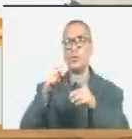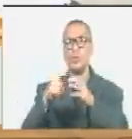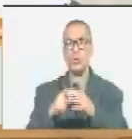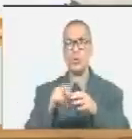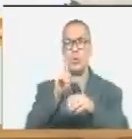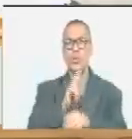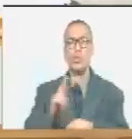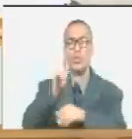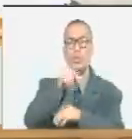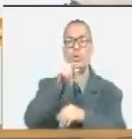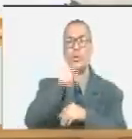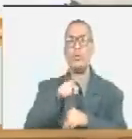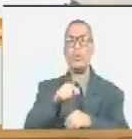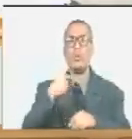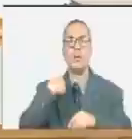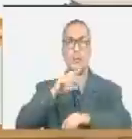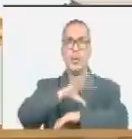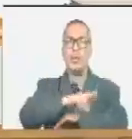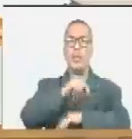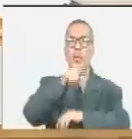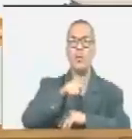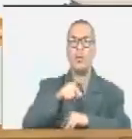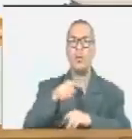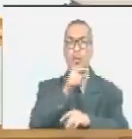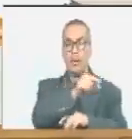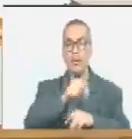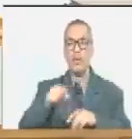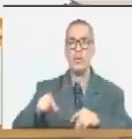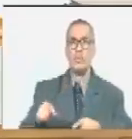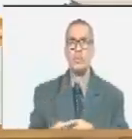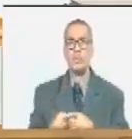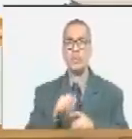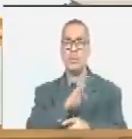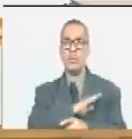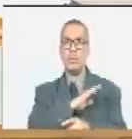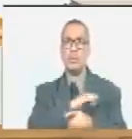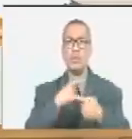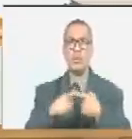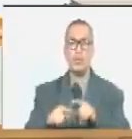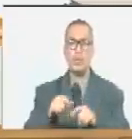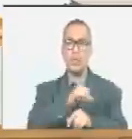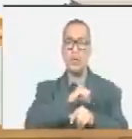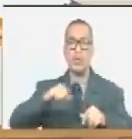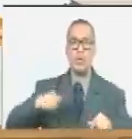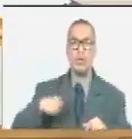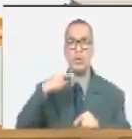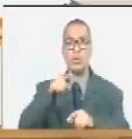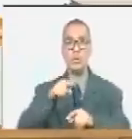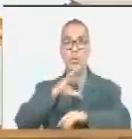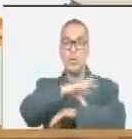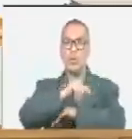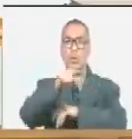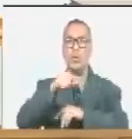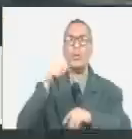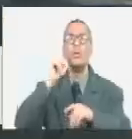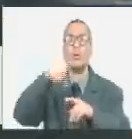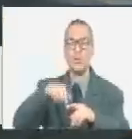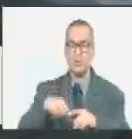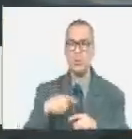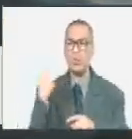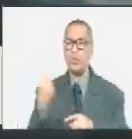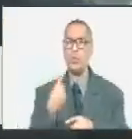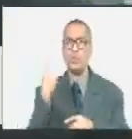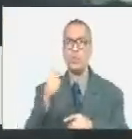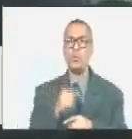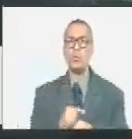uso por parte de corruptas, corruptos o de personas pertenecientes al sector privado, que son corruptos y corruptas también, no